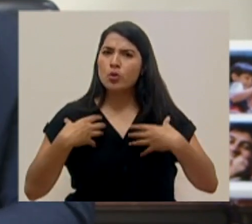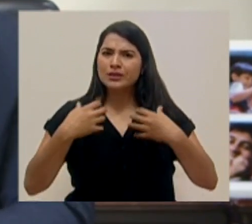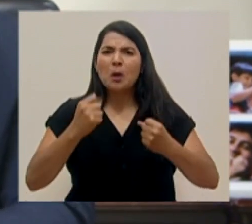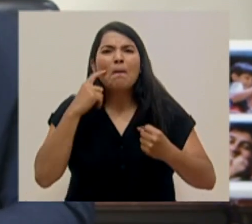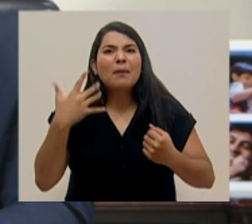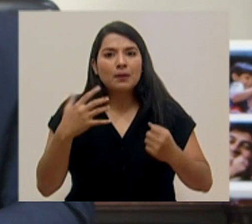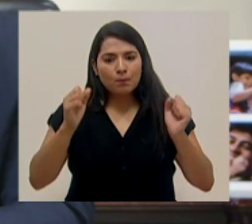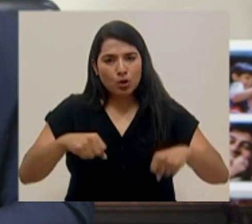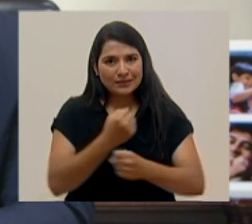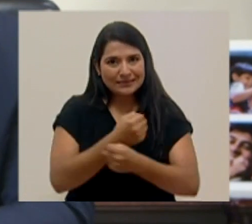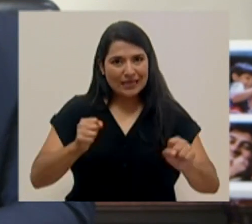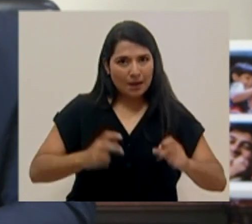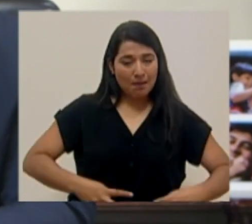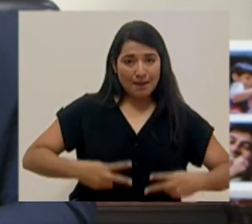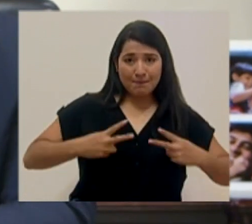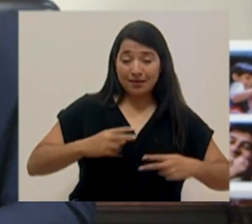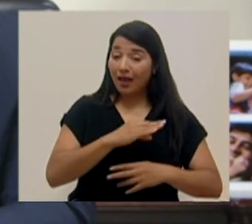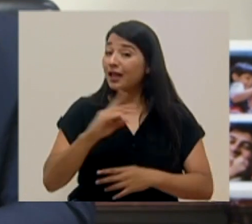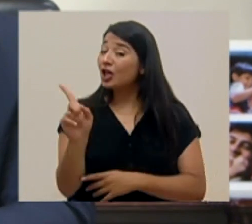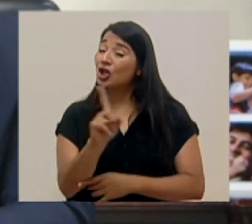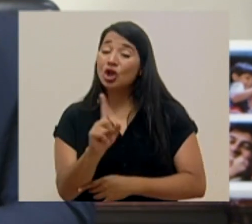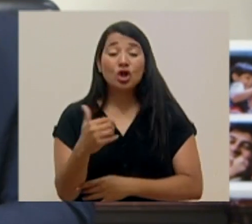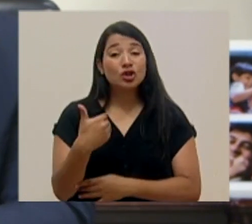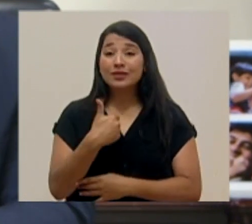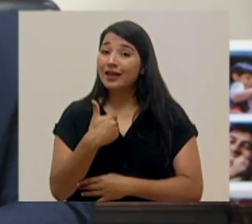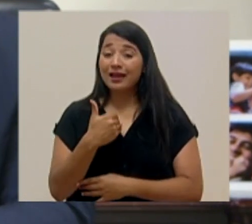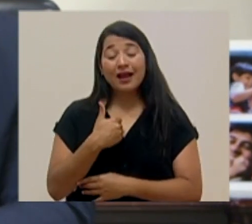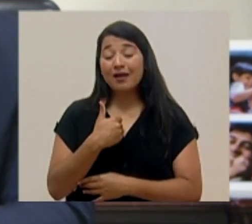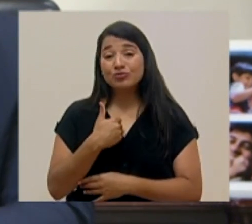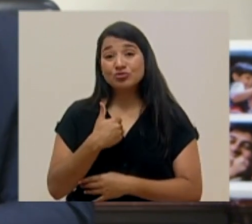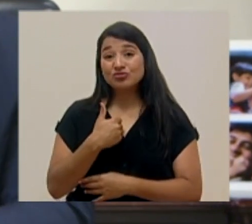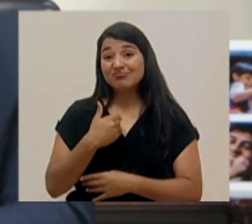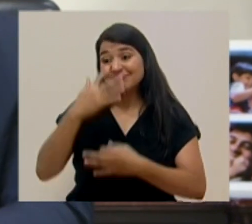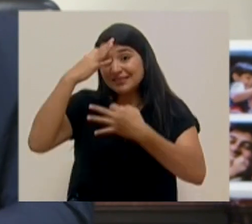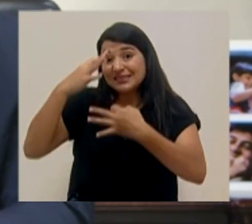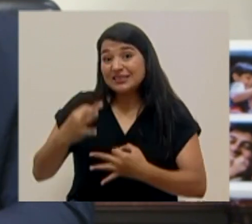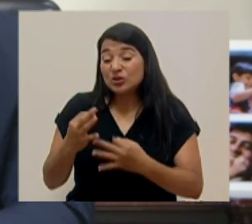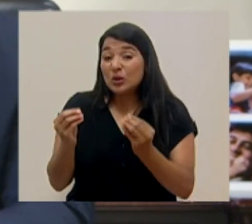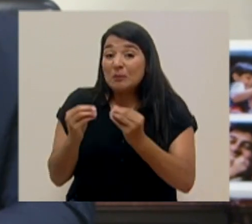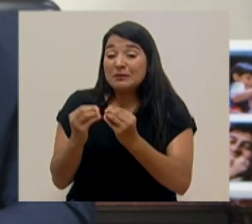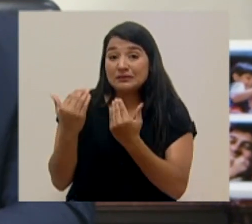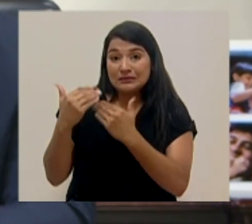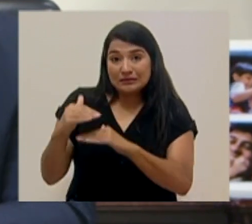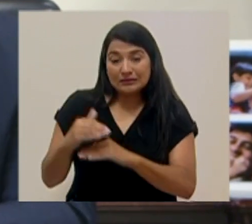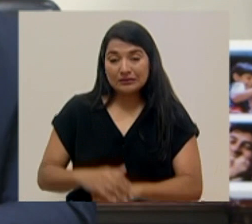salvemos vidas y no tengamos que adoptar acciones más restrictivas.